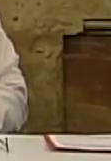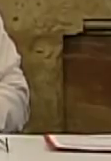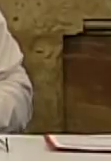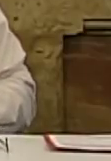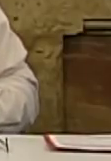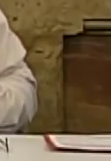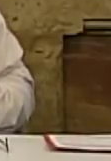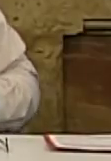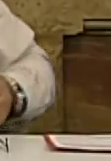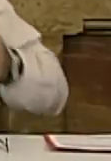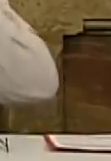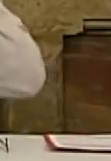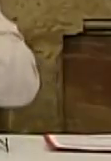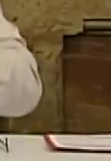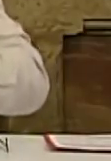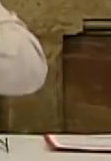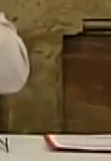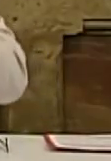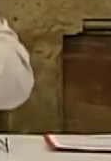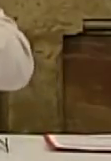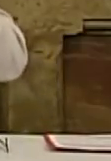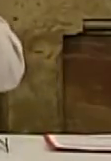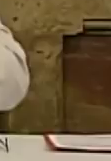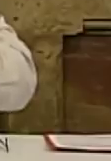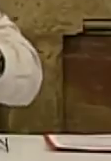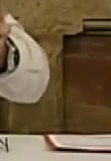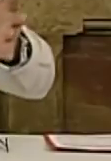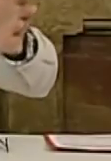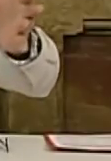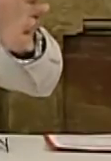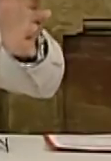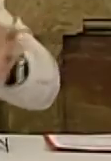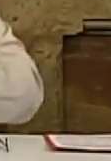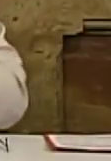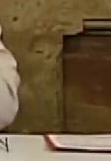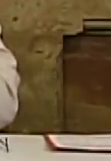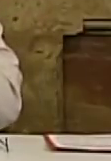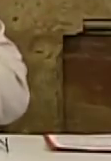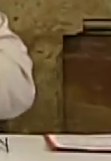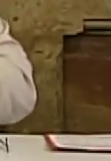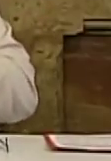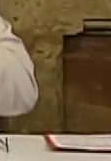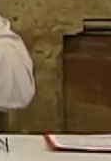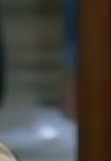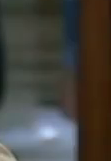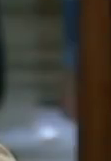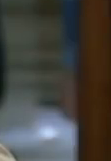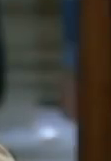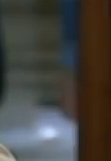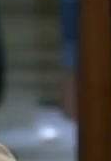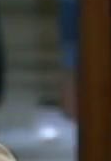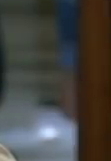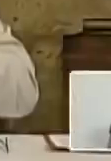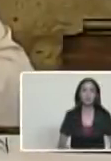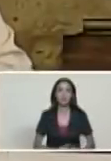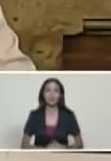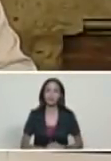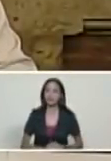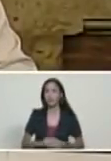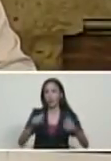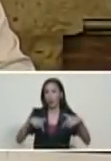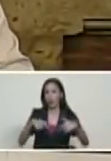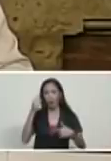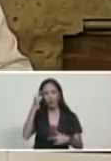y como dice un amigo mío, es viernes y el cuerpo lo sabe, compadre. Donde me estés escuchando, donde me estés